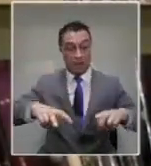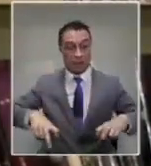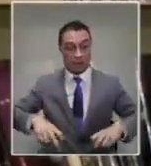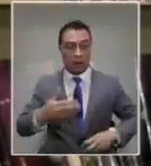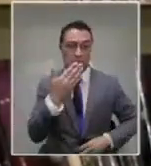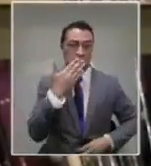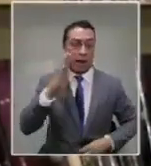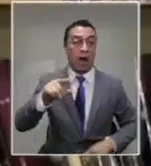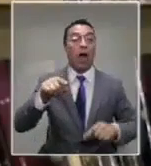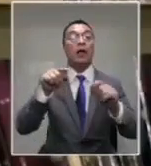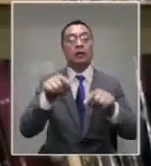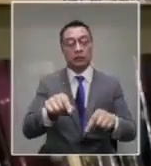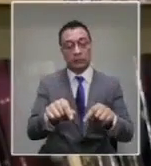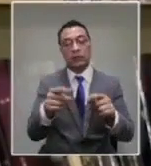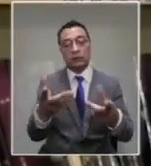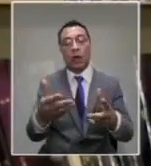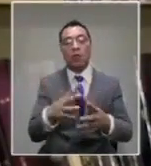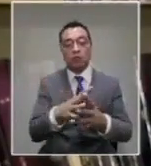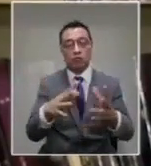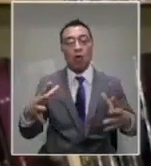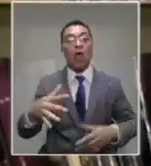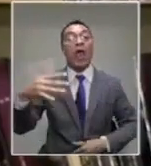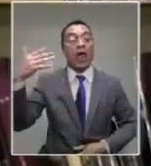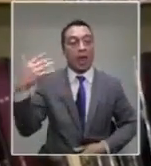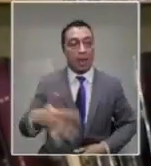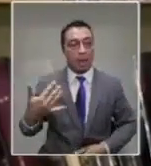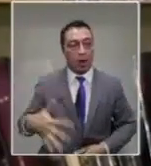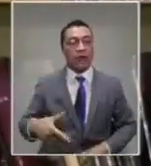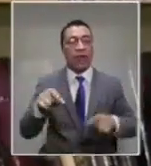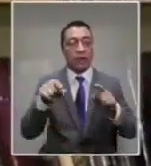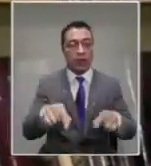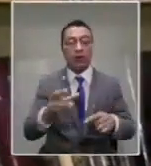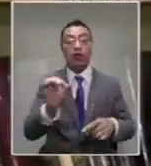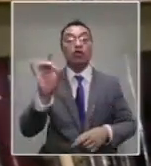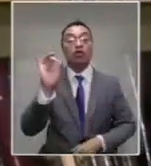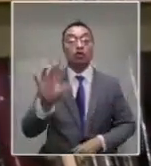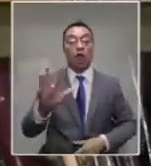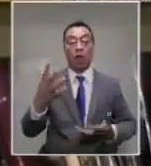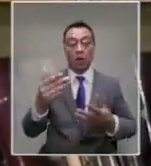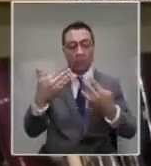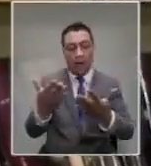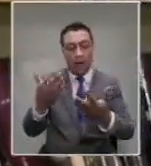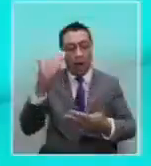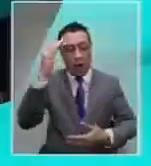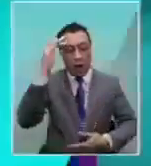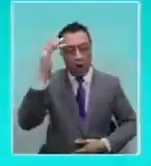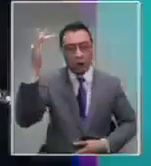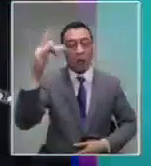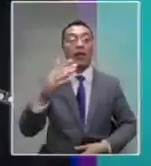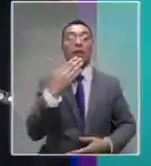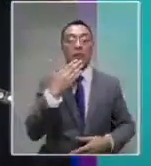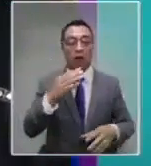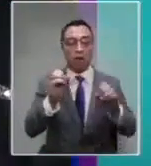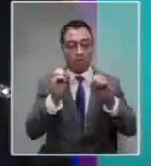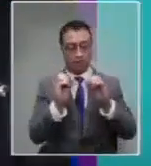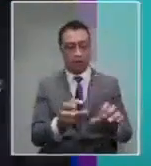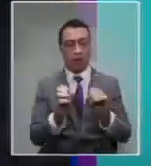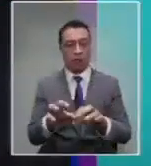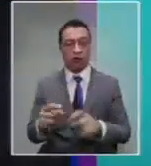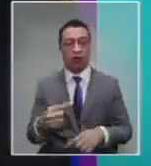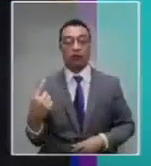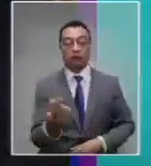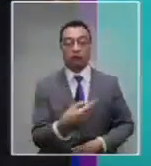Por eso creemos que este aspecto es muy importante. No solamente para la generación de conocimientos, sino también para la formación